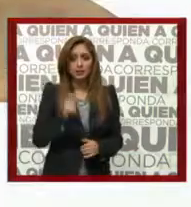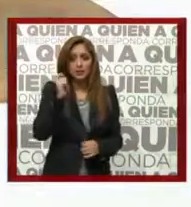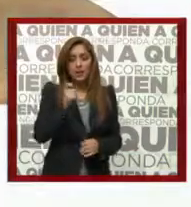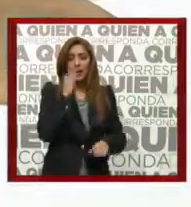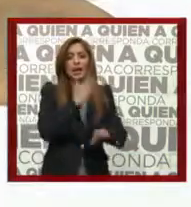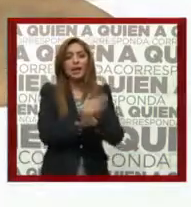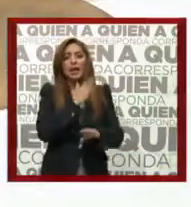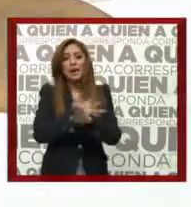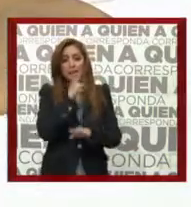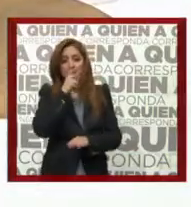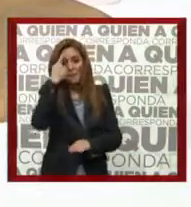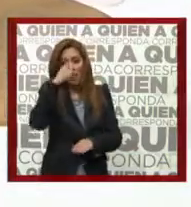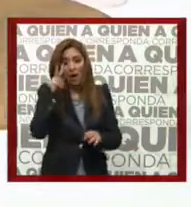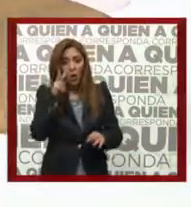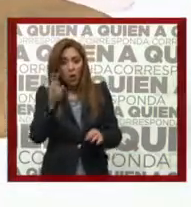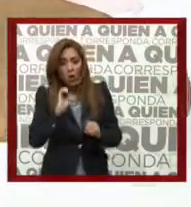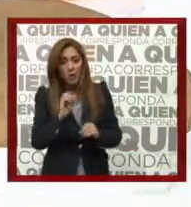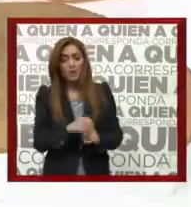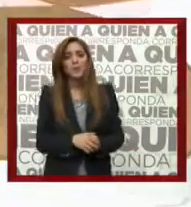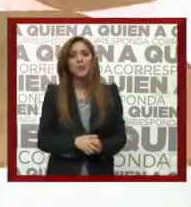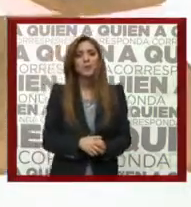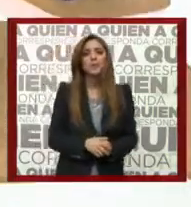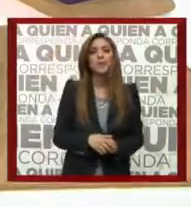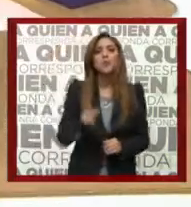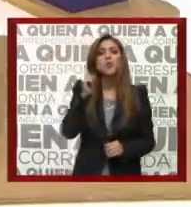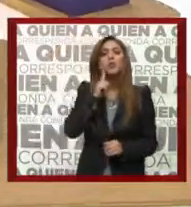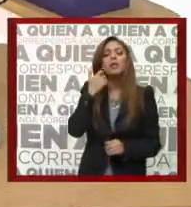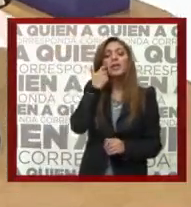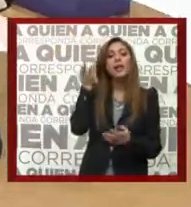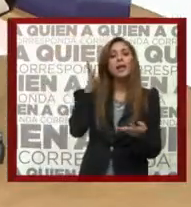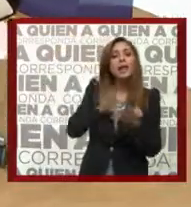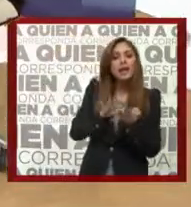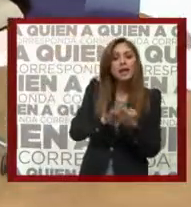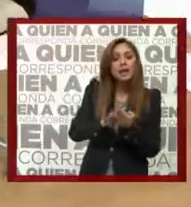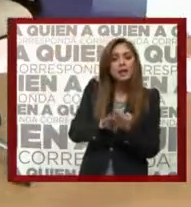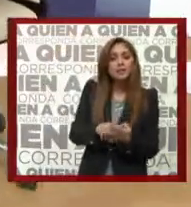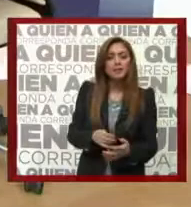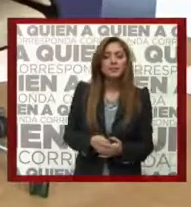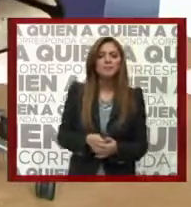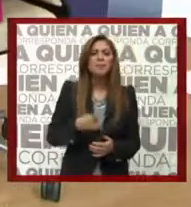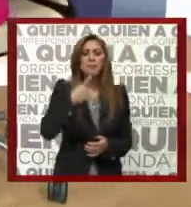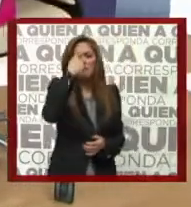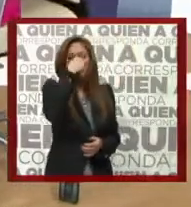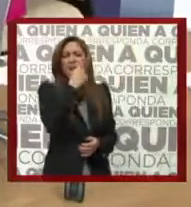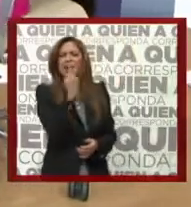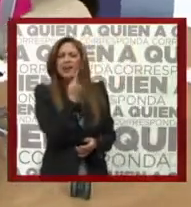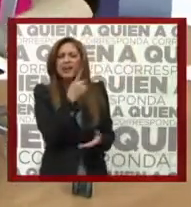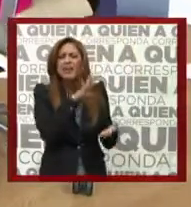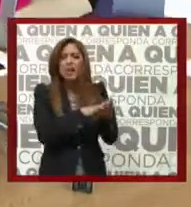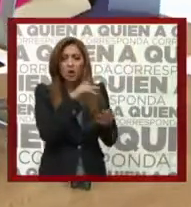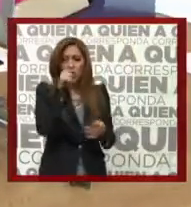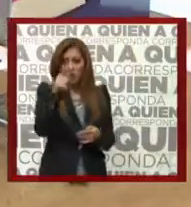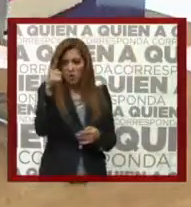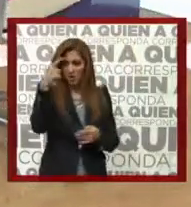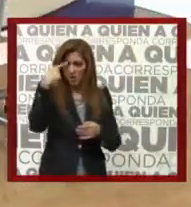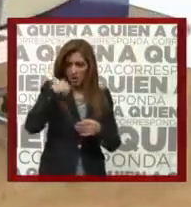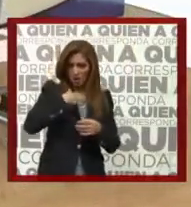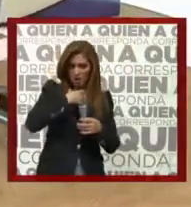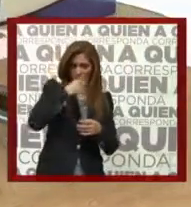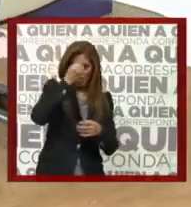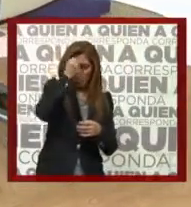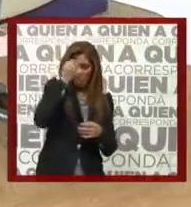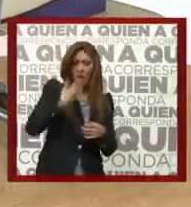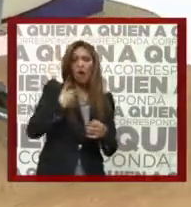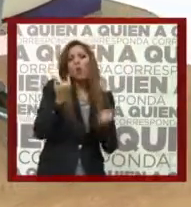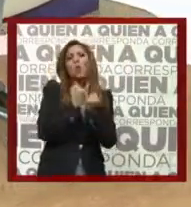papá que no lo viera? No, meterlo a la cárcel. Aquí estamos yendo más allá. Me la hiciste y voy a hacer que sufras toda la vida. Es